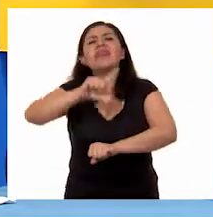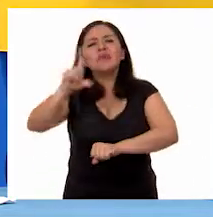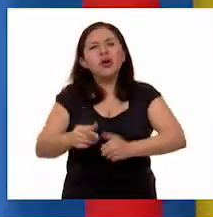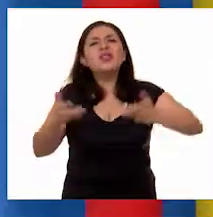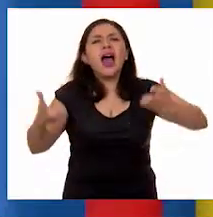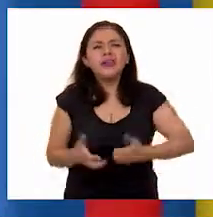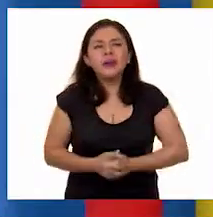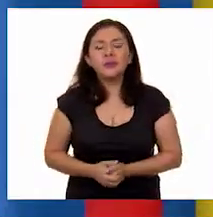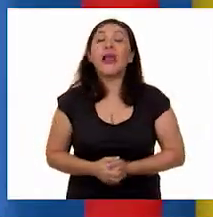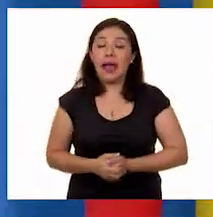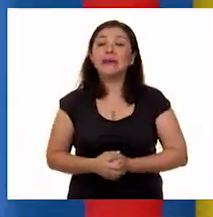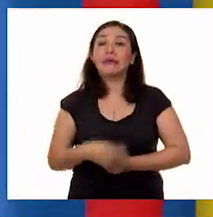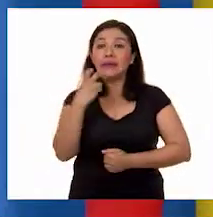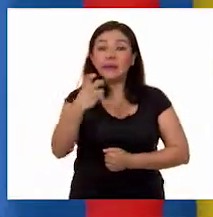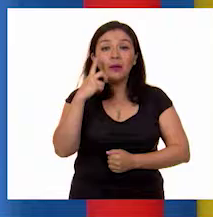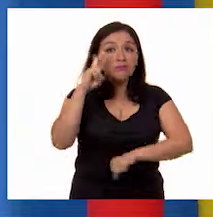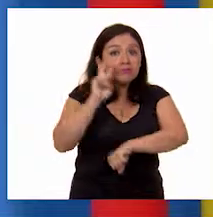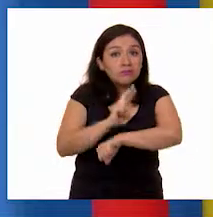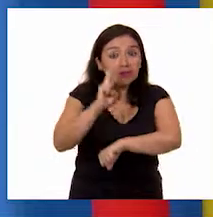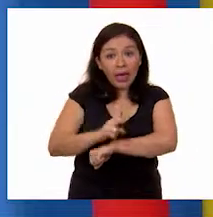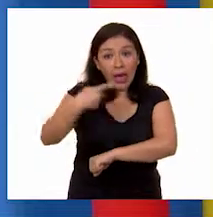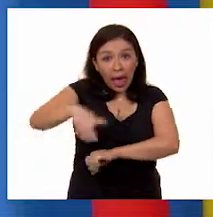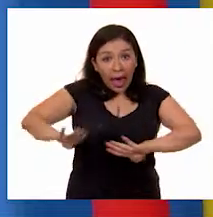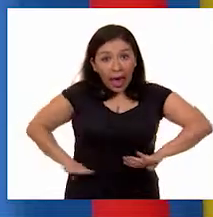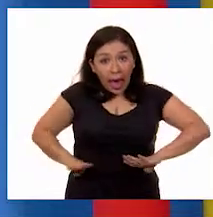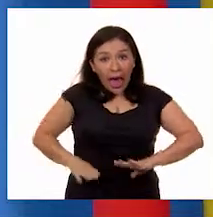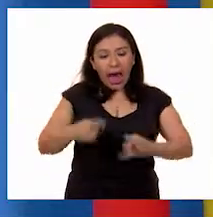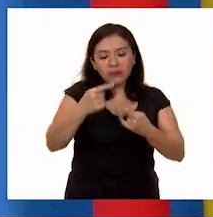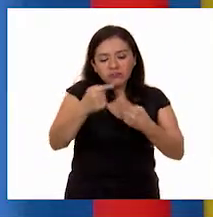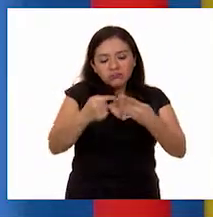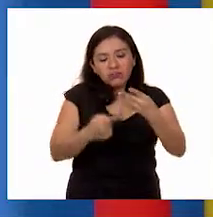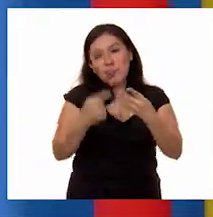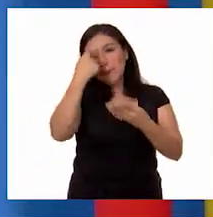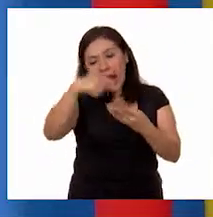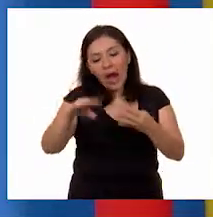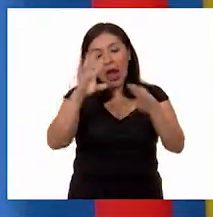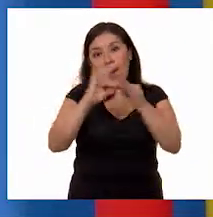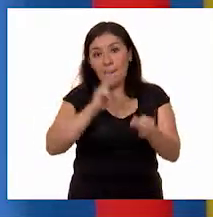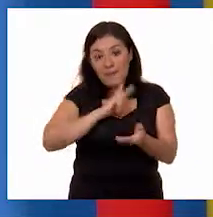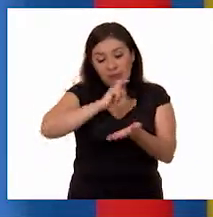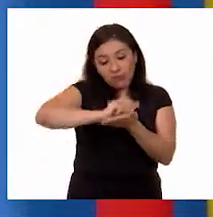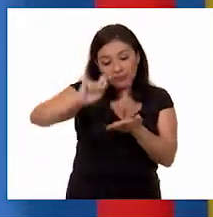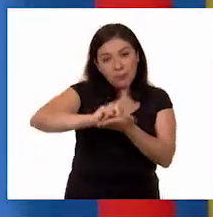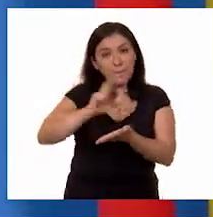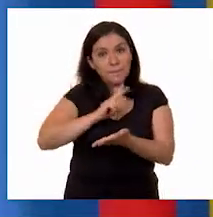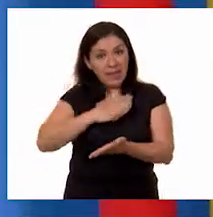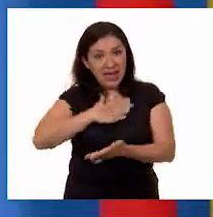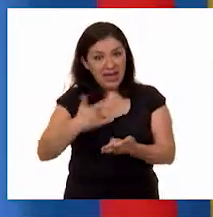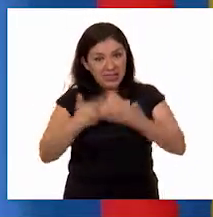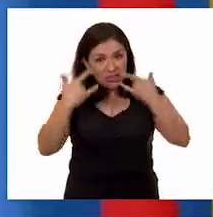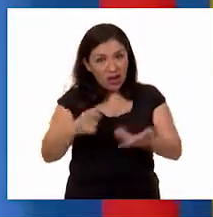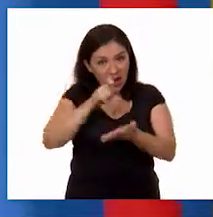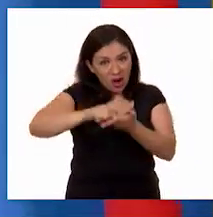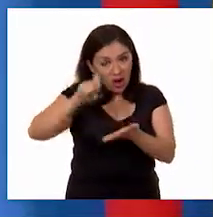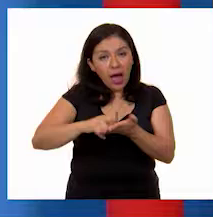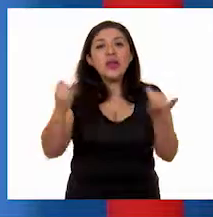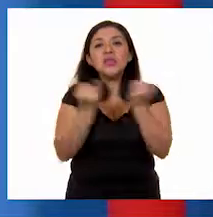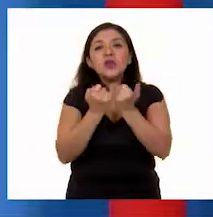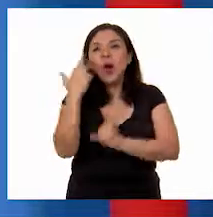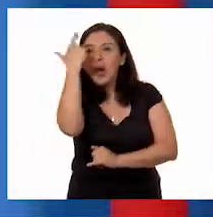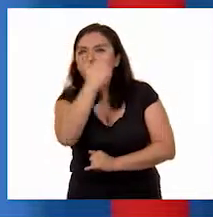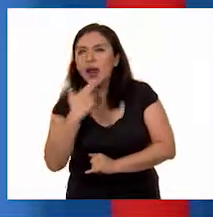leímos? Tomamos en cuenta esas características tanto para escribir nuestro propio relato histórico como para hacer la revisión